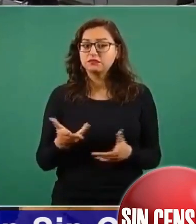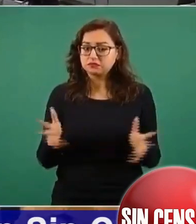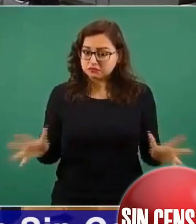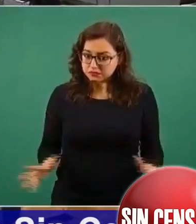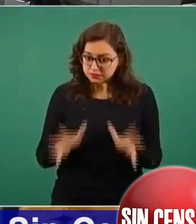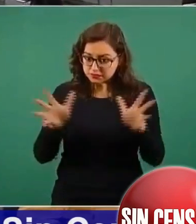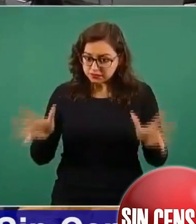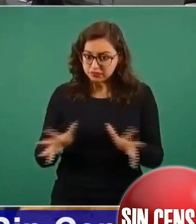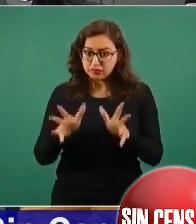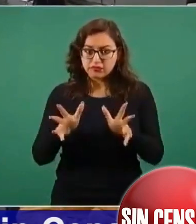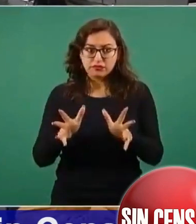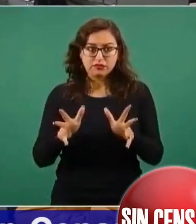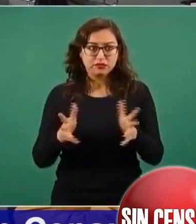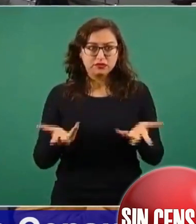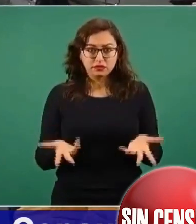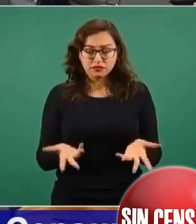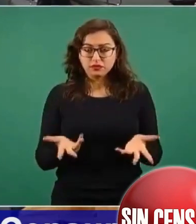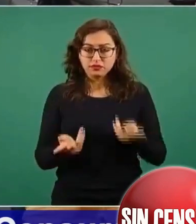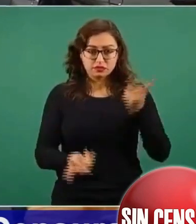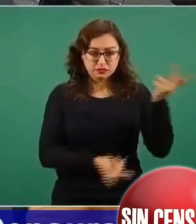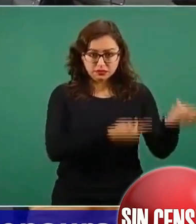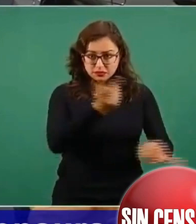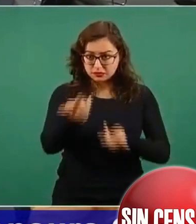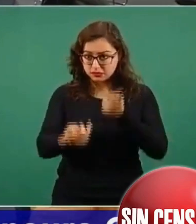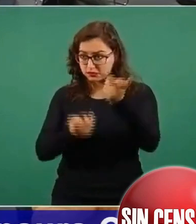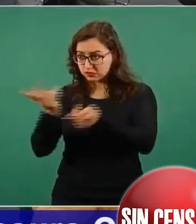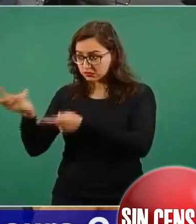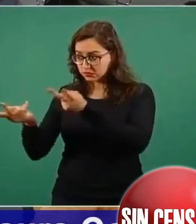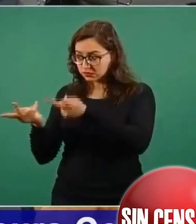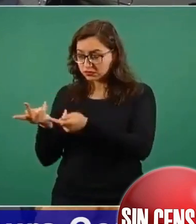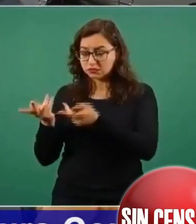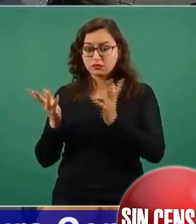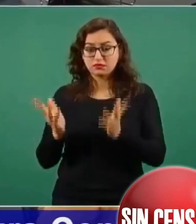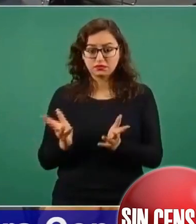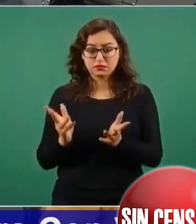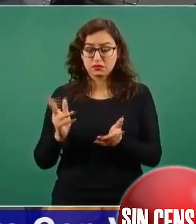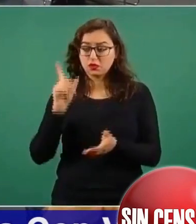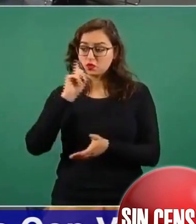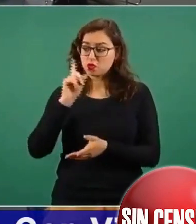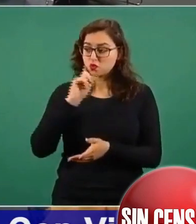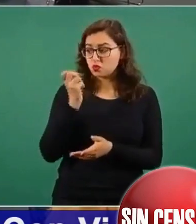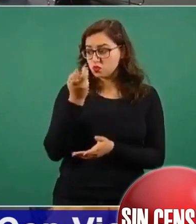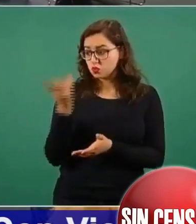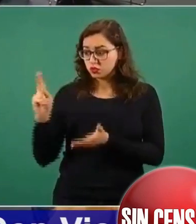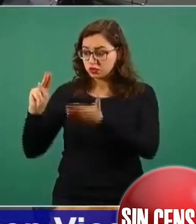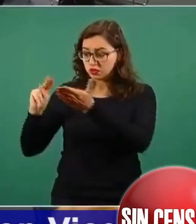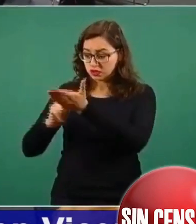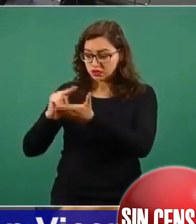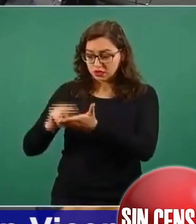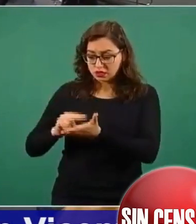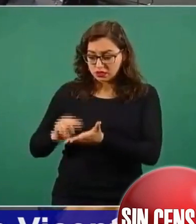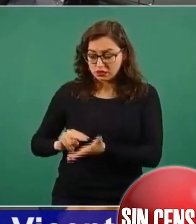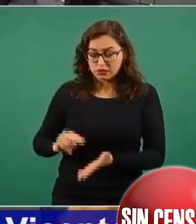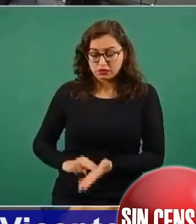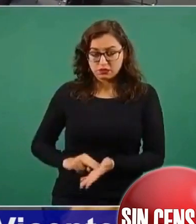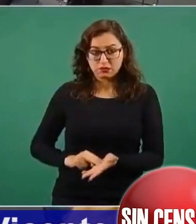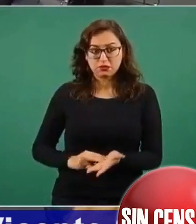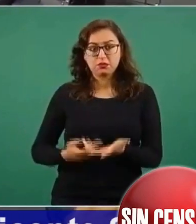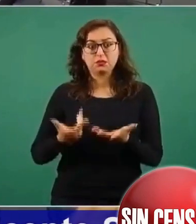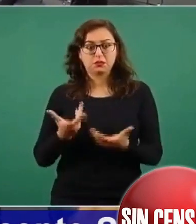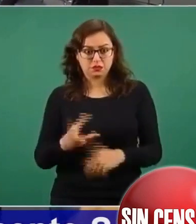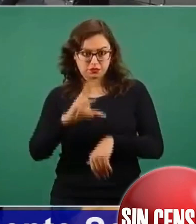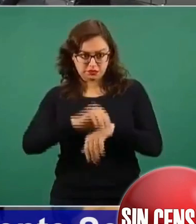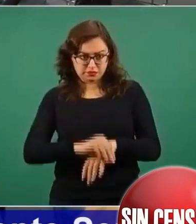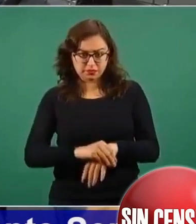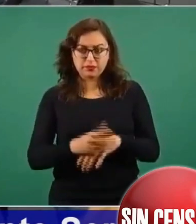se reúnan firmas para pedir que se haga la consulta, firmas de mujeres, y que además